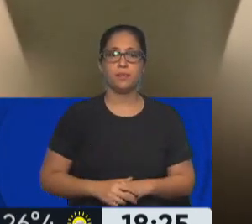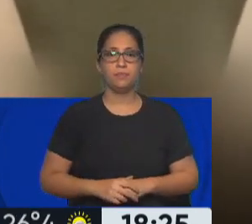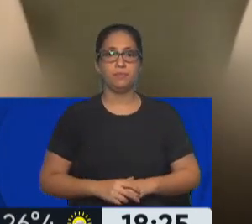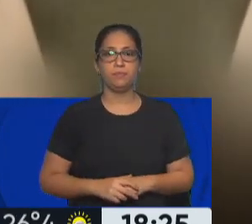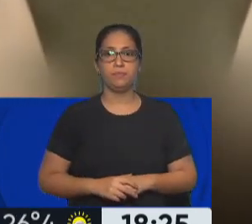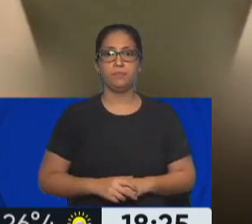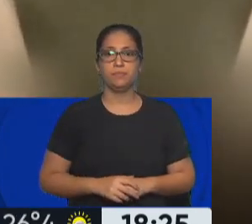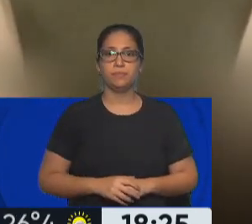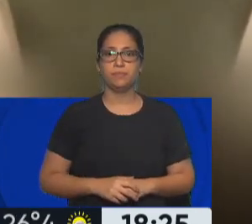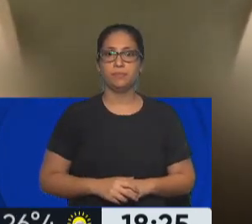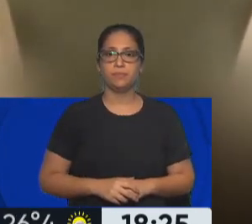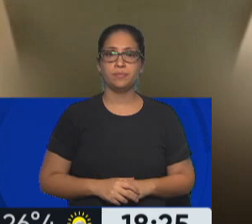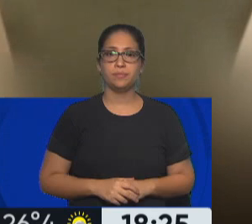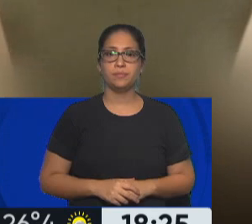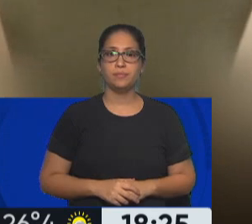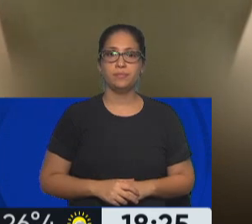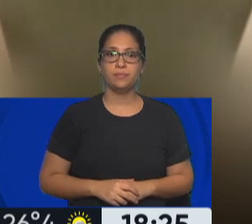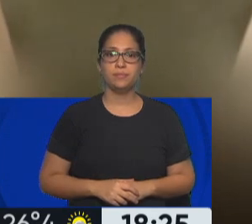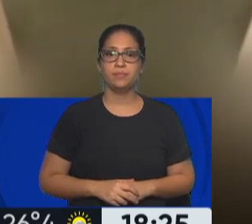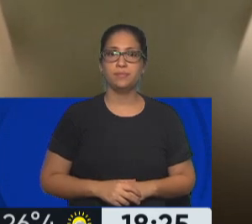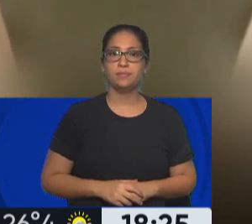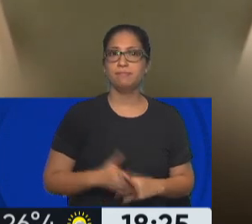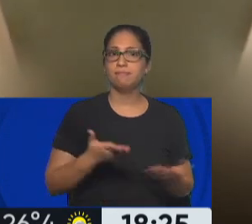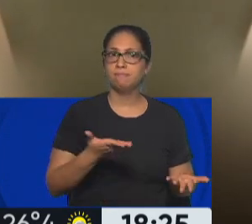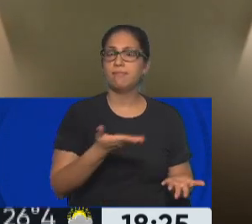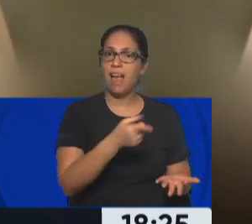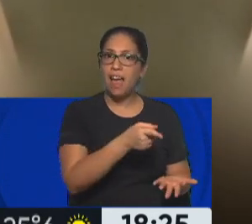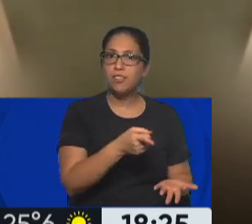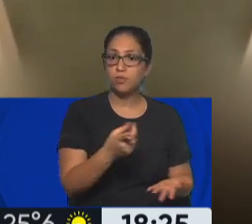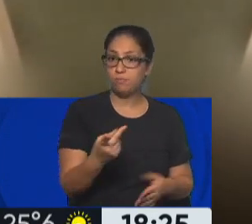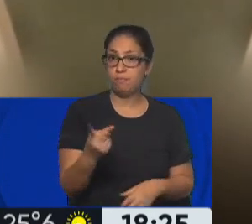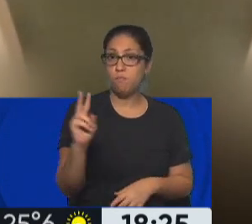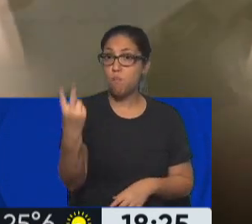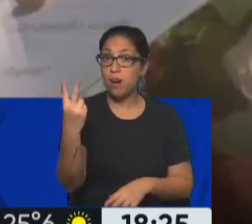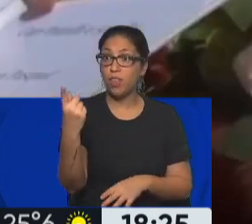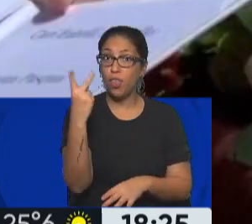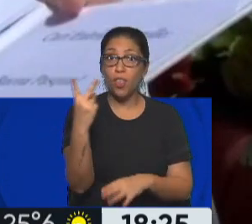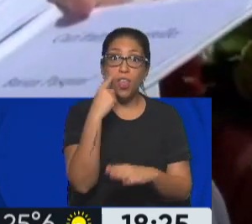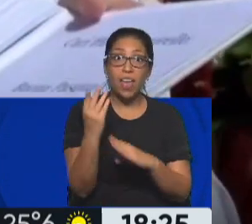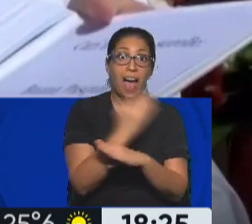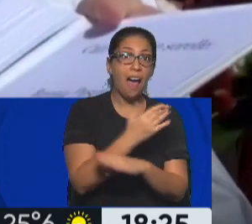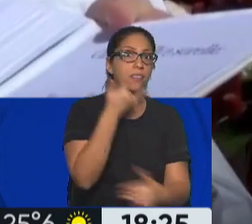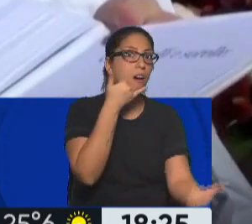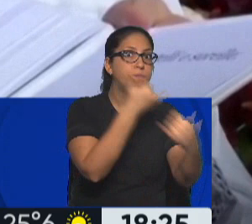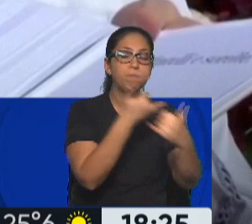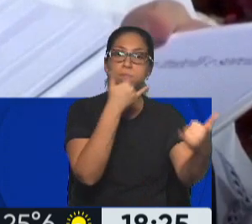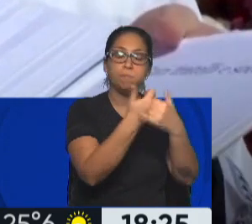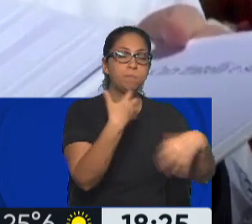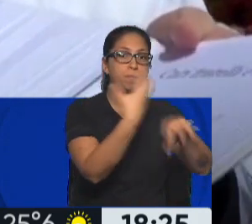Buonasera, Santo Padre. Buonasera, ¿cómo estás? Un gesto que llevó a cabo hasta 2 días antes de su muerte.